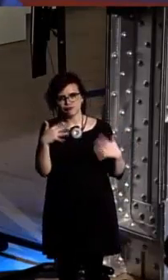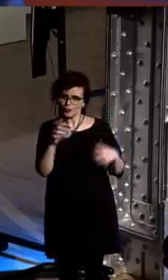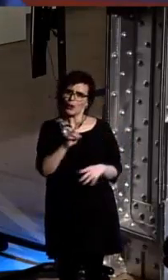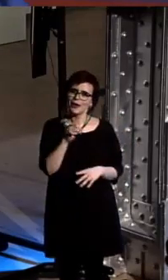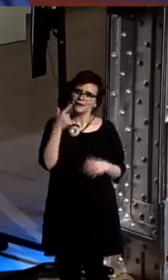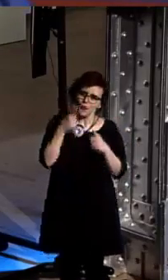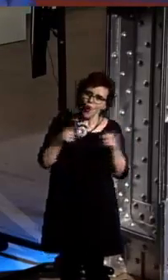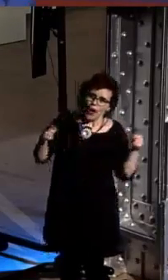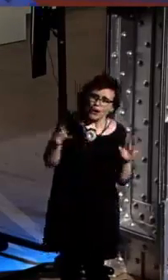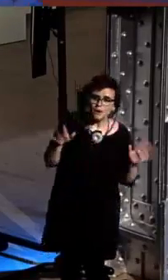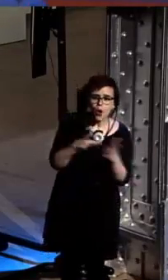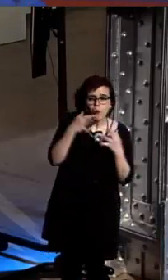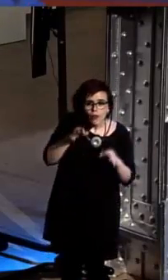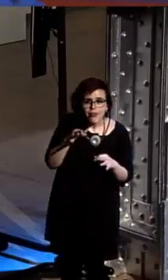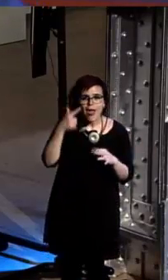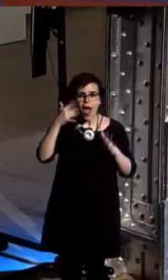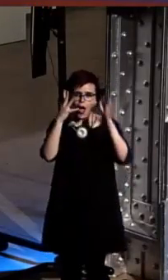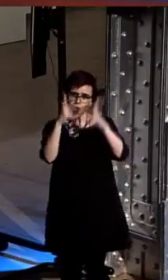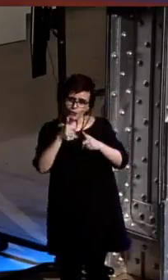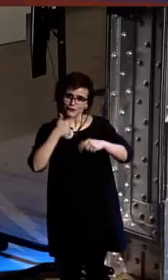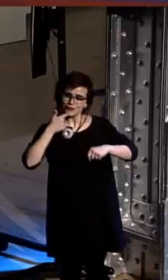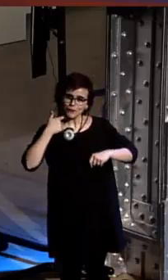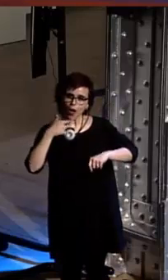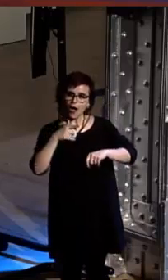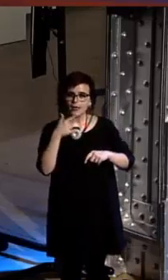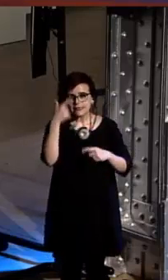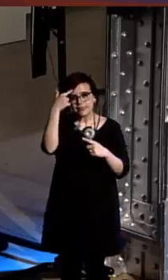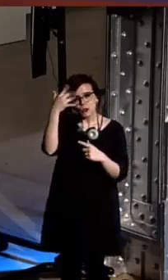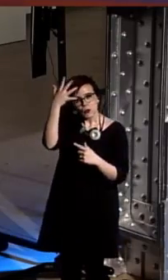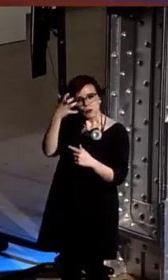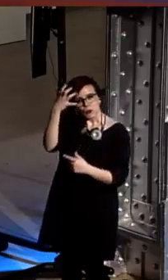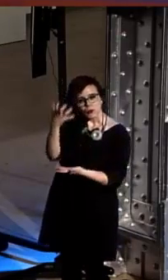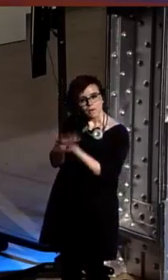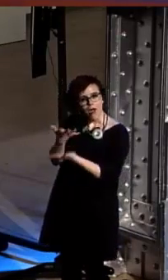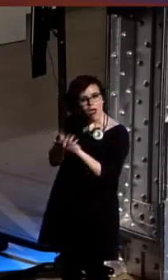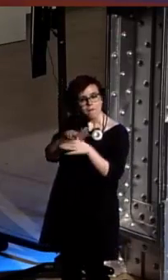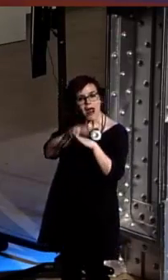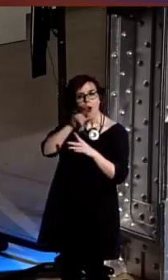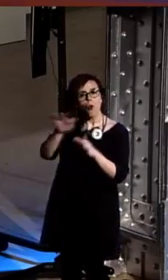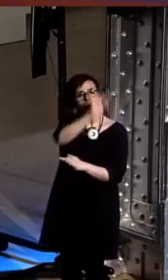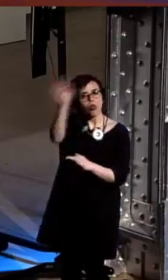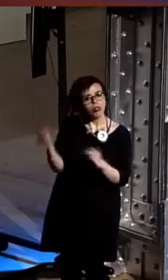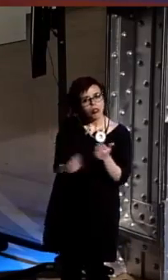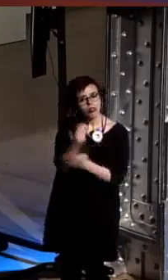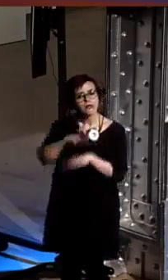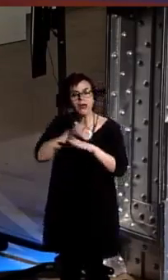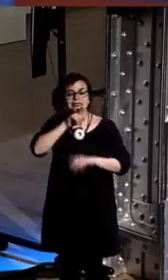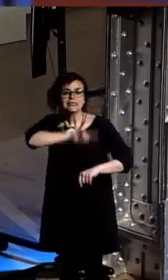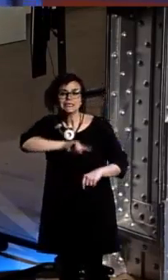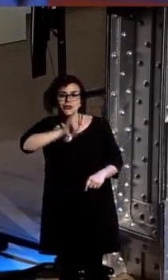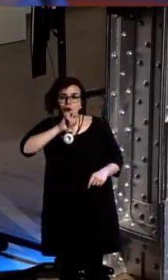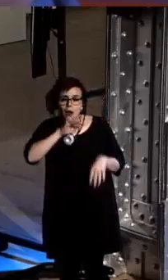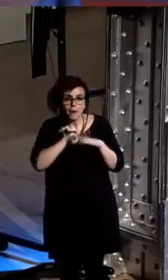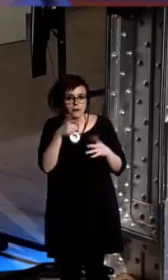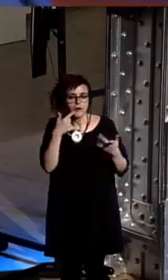Sí, pero eso podrá monitorizarse. ¿Podremos llegar a comprender cómo nos hemos sentido al final del día a través de un gadget que